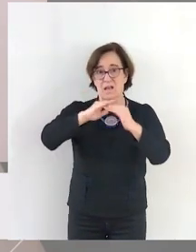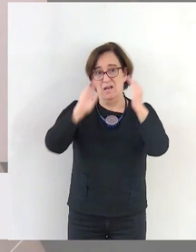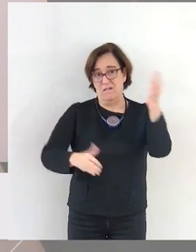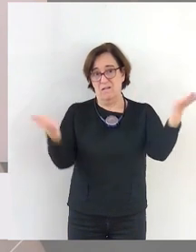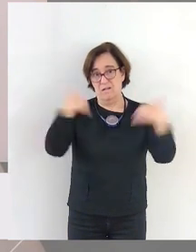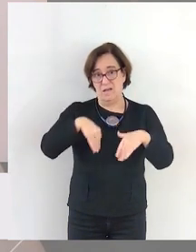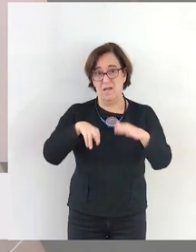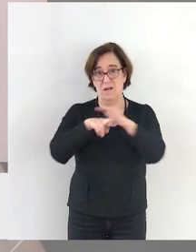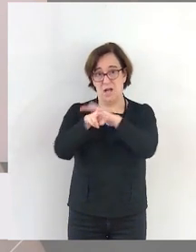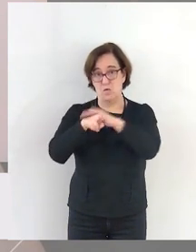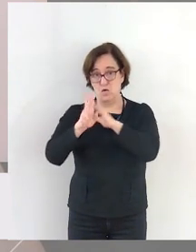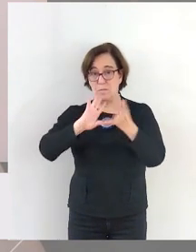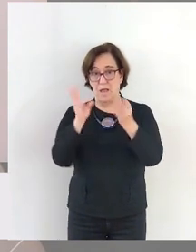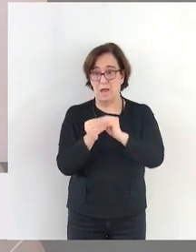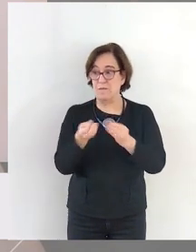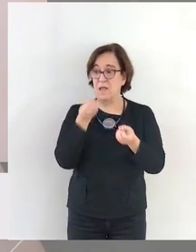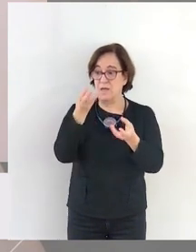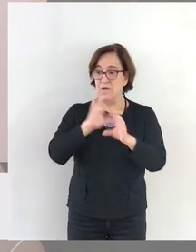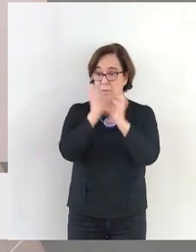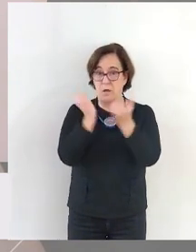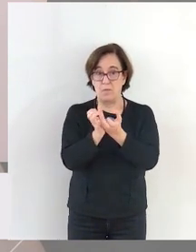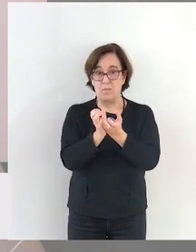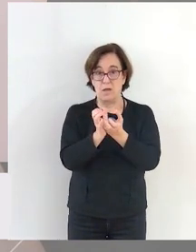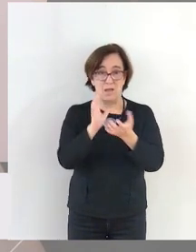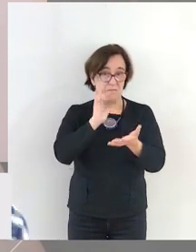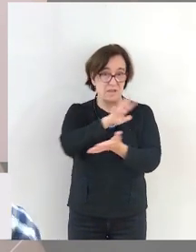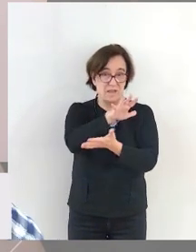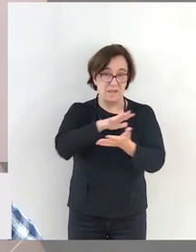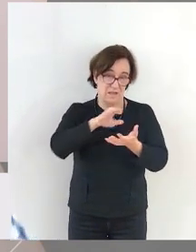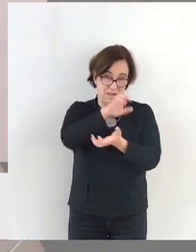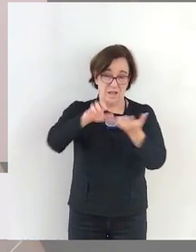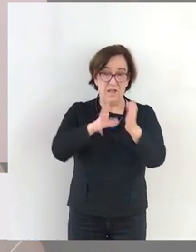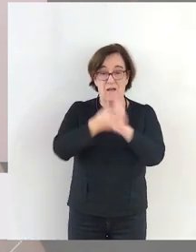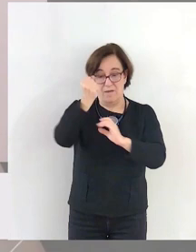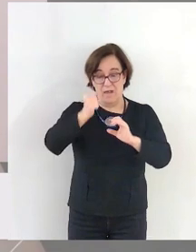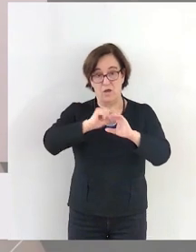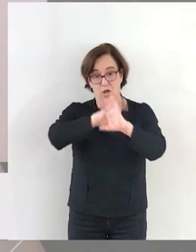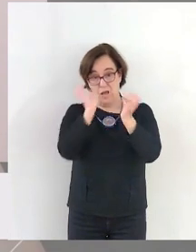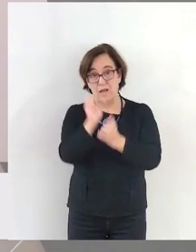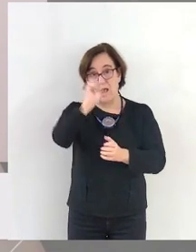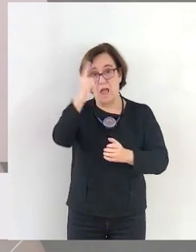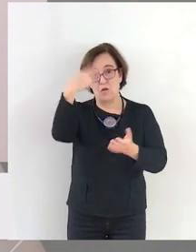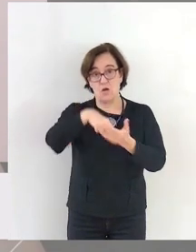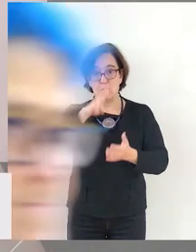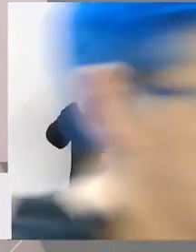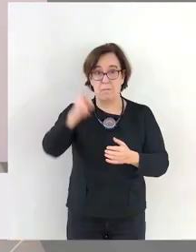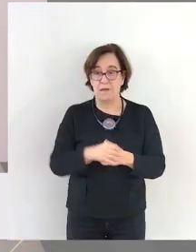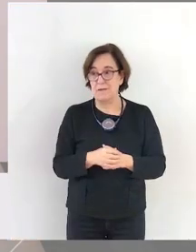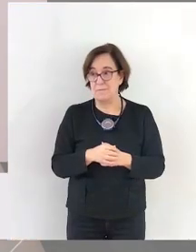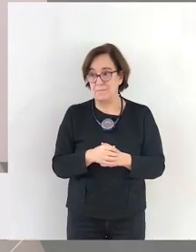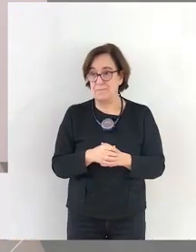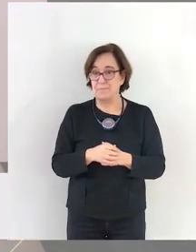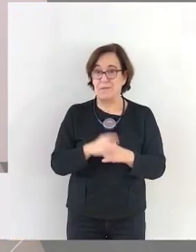recursos para adaptarse el informe mundial de desastres de la federación Internacional del año 2020 titulado